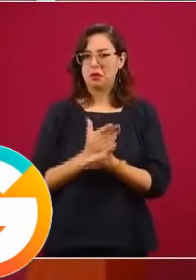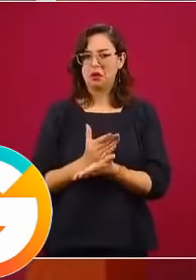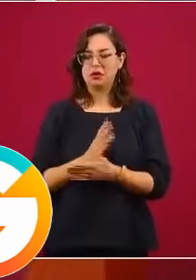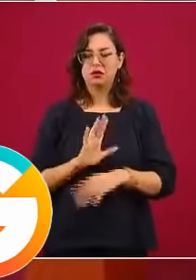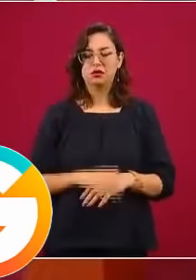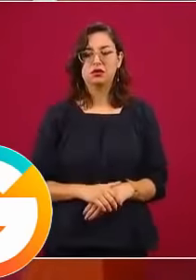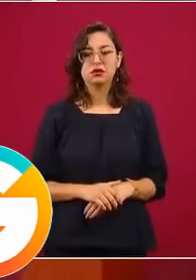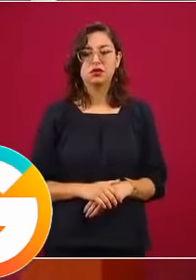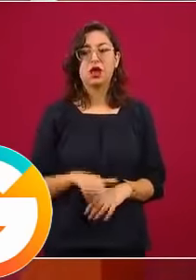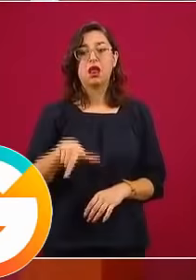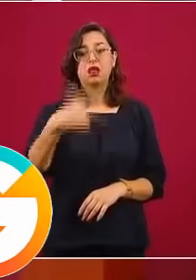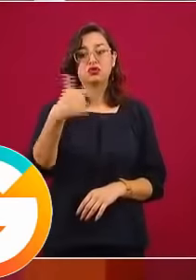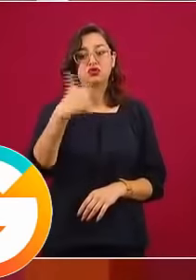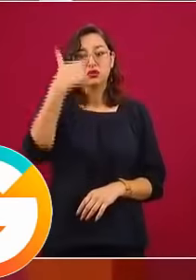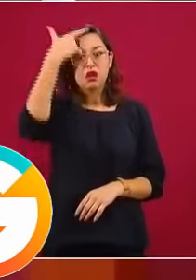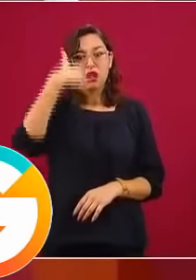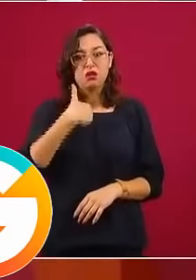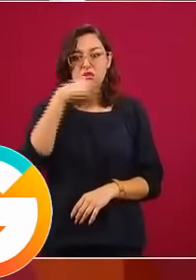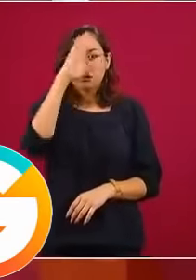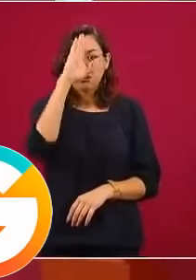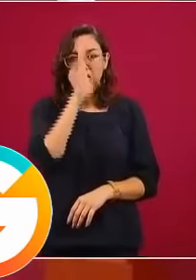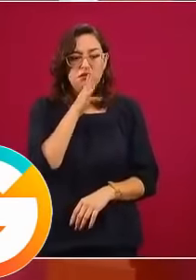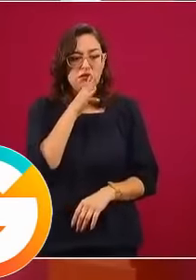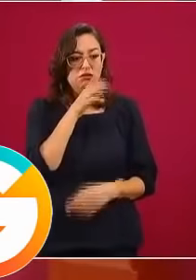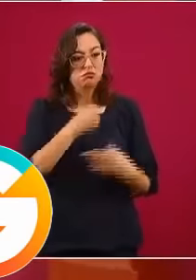a las 12 de la noche